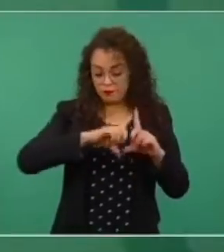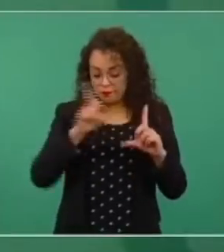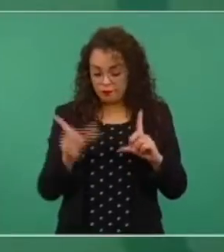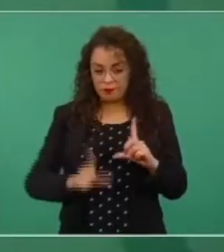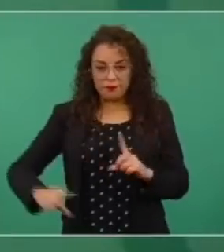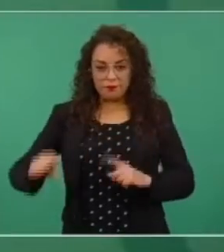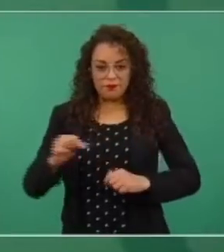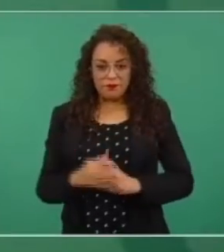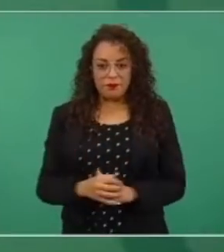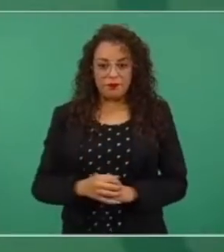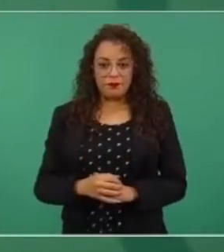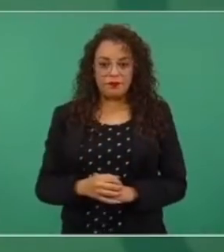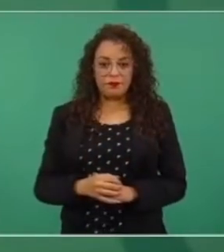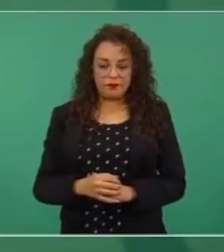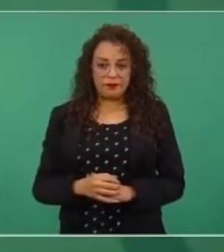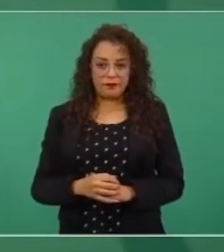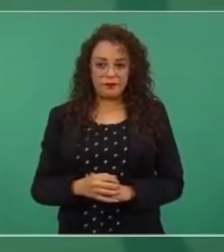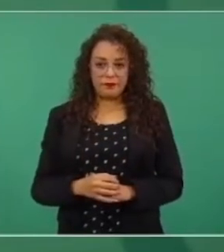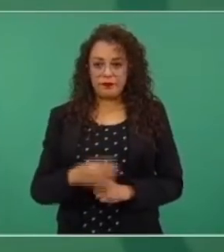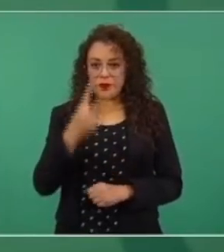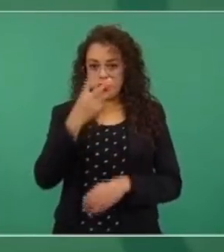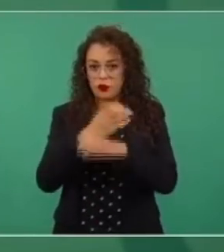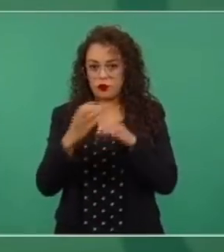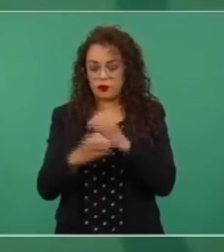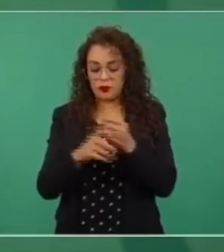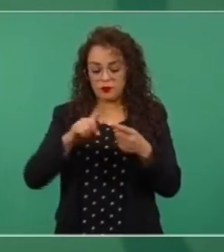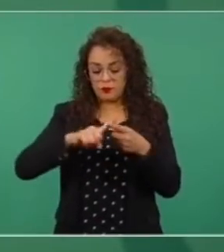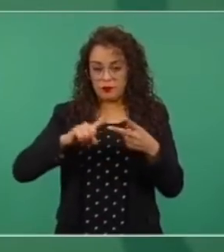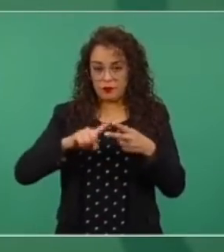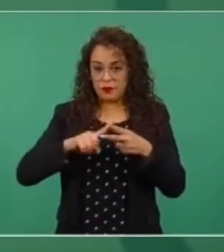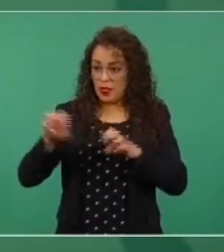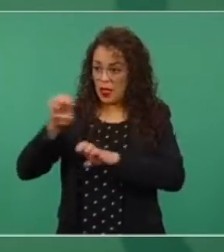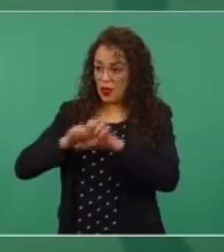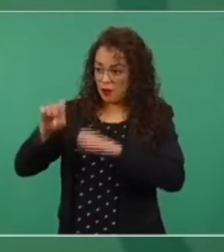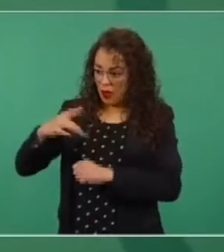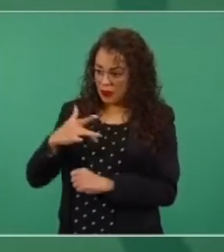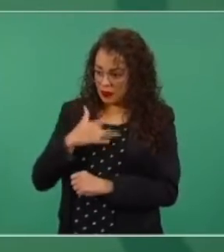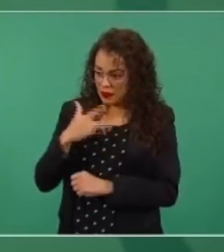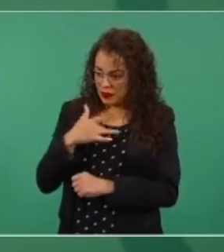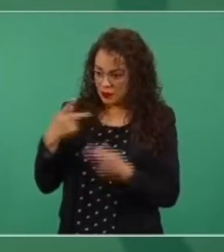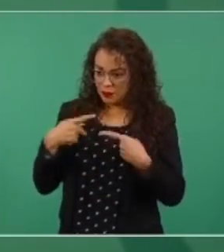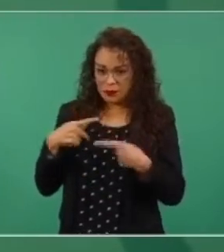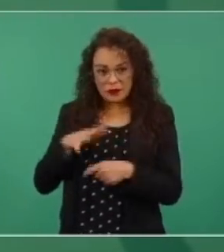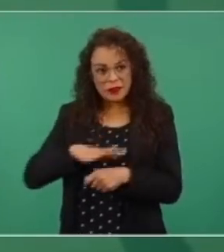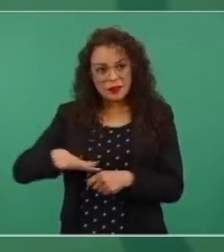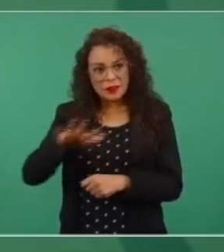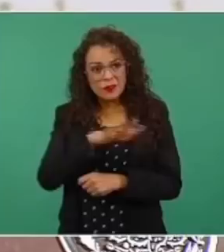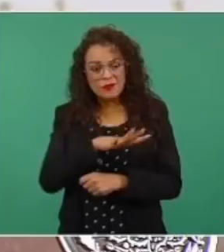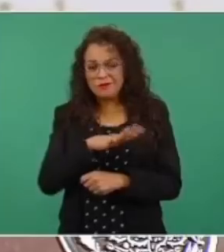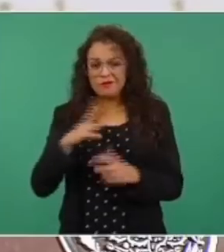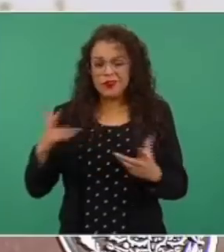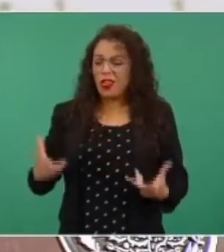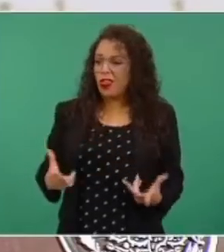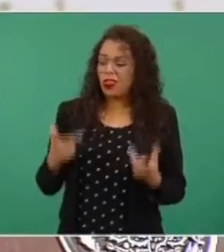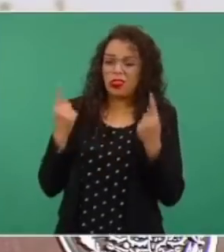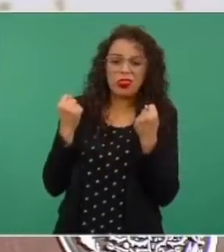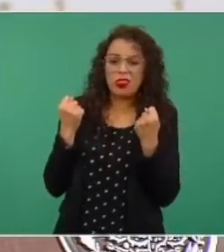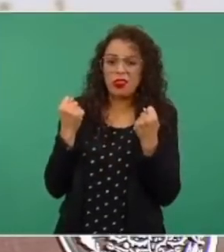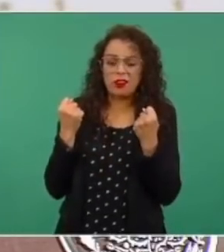empresas no tienen dimensión social, no les importa la economía del